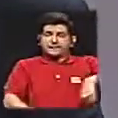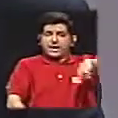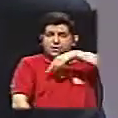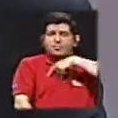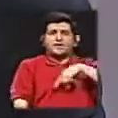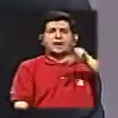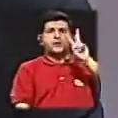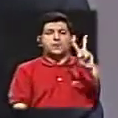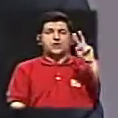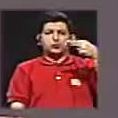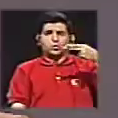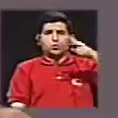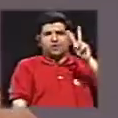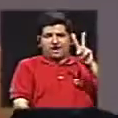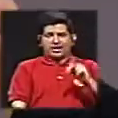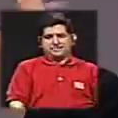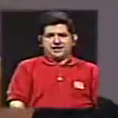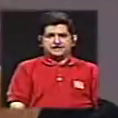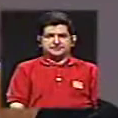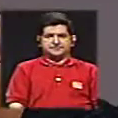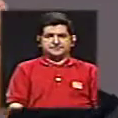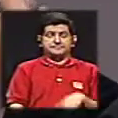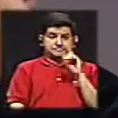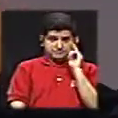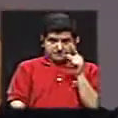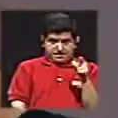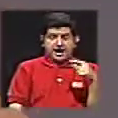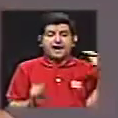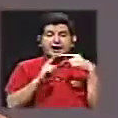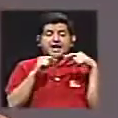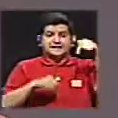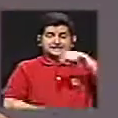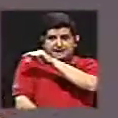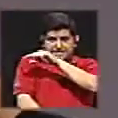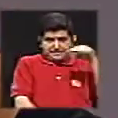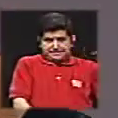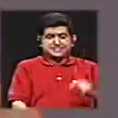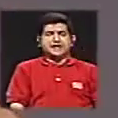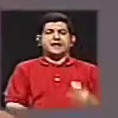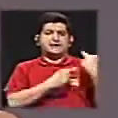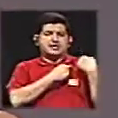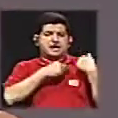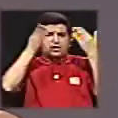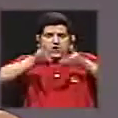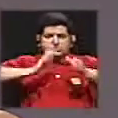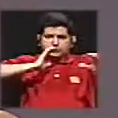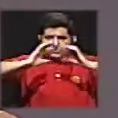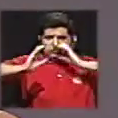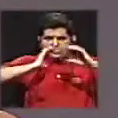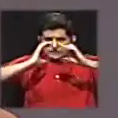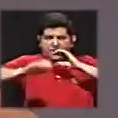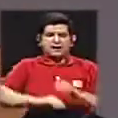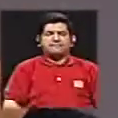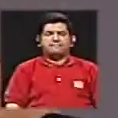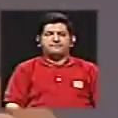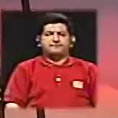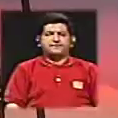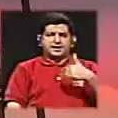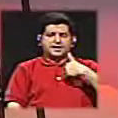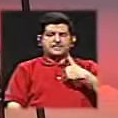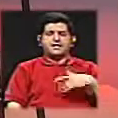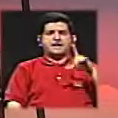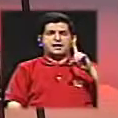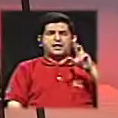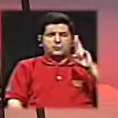don Víctor Hugo Vargas, que ha sido hasta esta semana el encargado de comunicación del